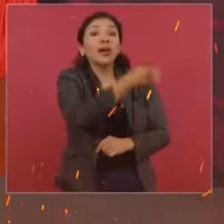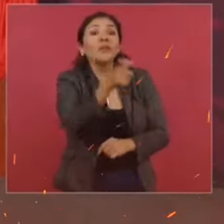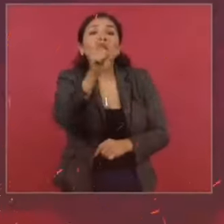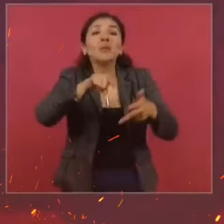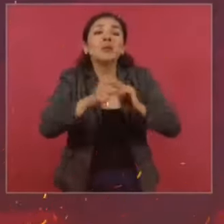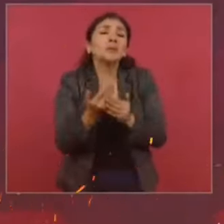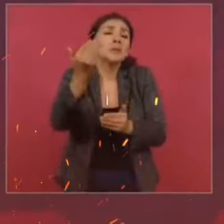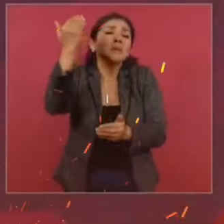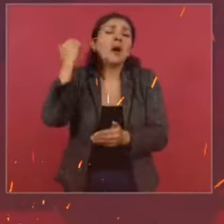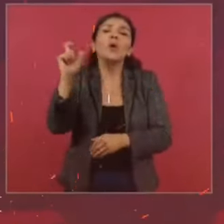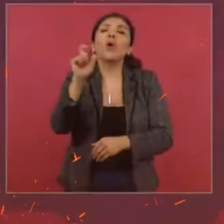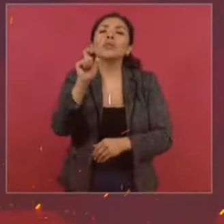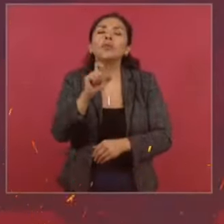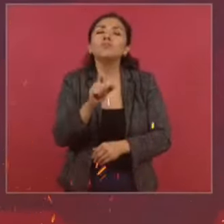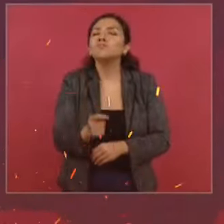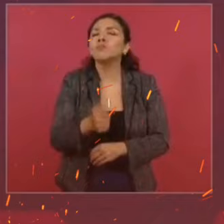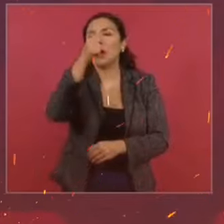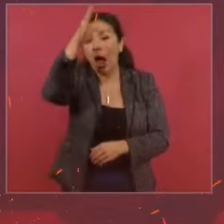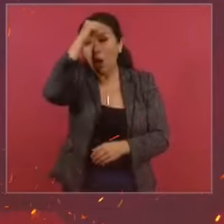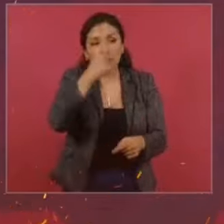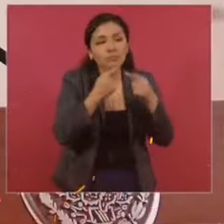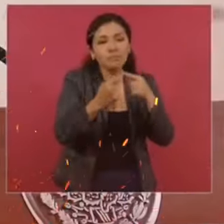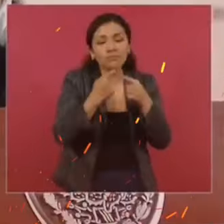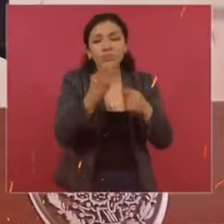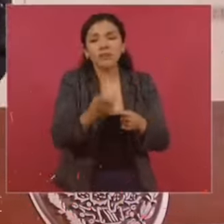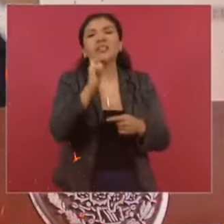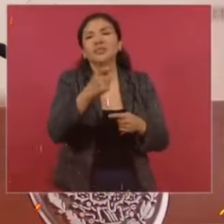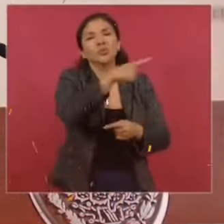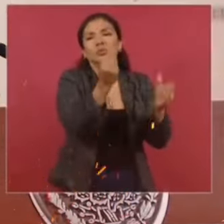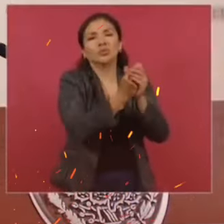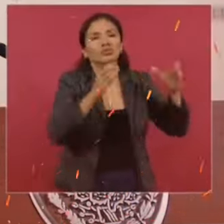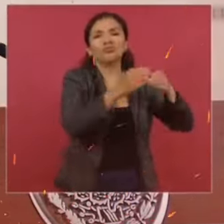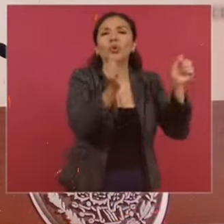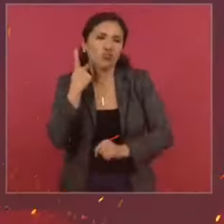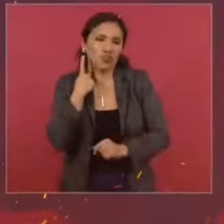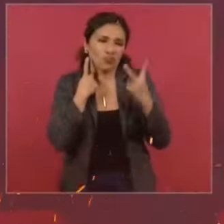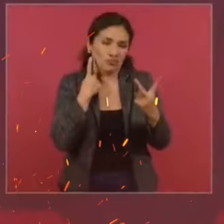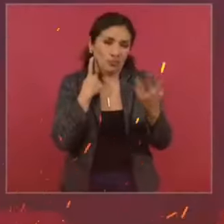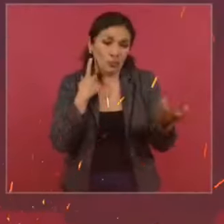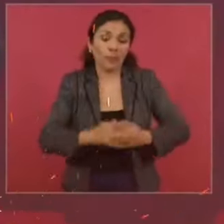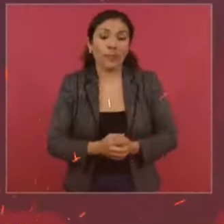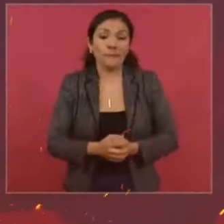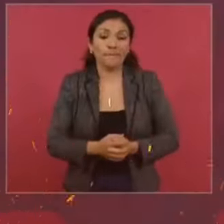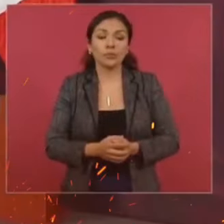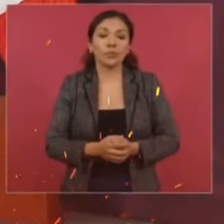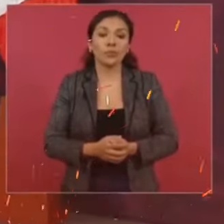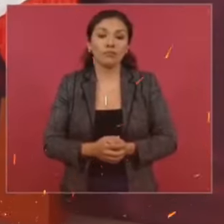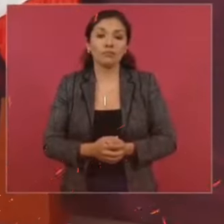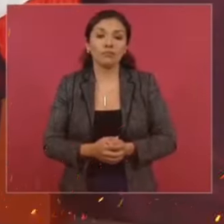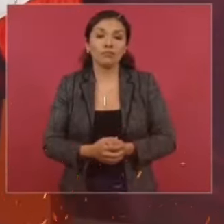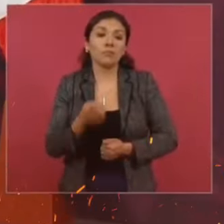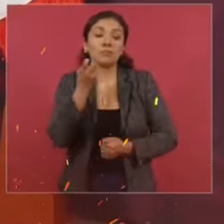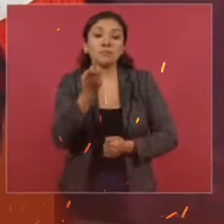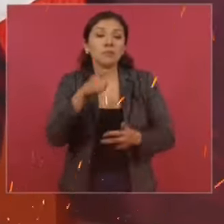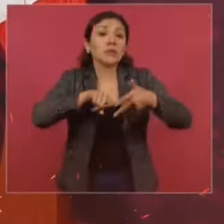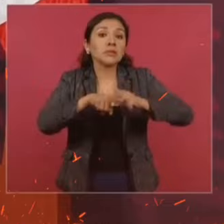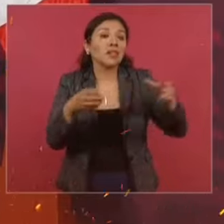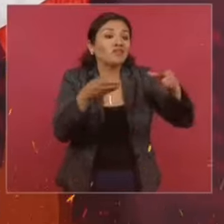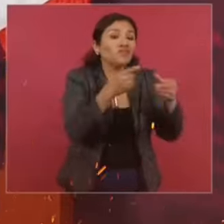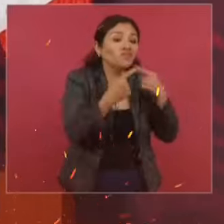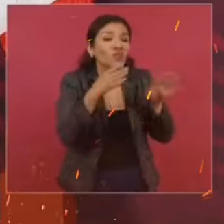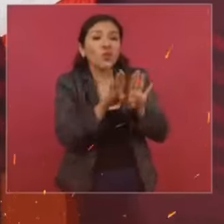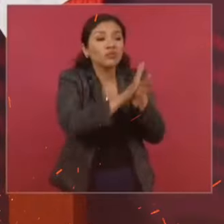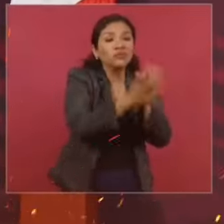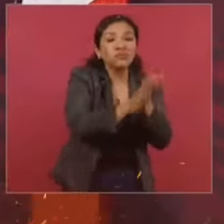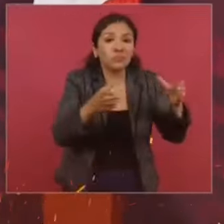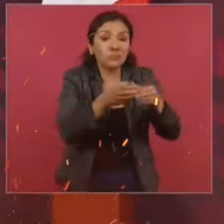desde que se llegó al acuerdo cupular entre el PRI y el PAN, cuando surge el PRIAN. Entonces empiezan a hacer sus